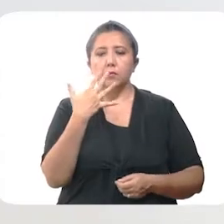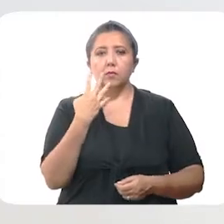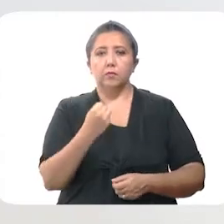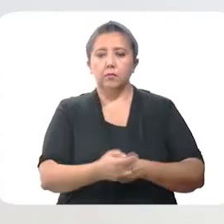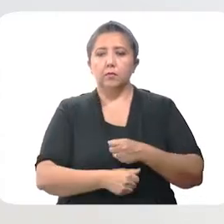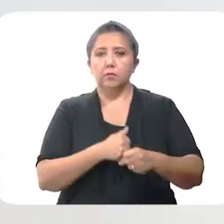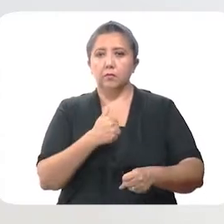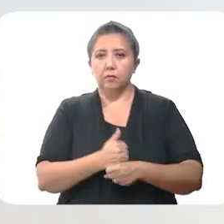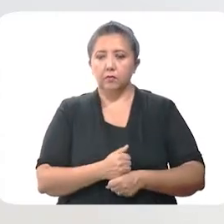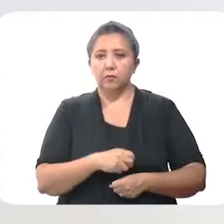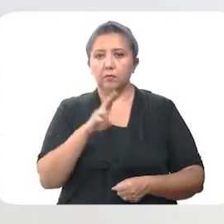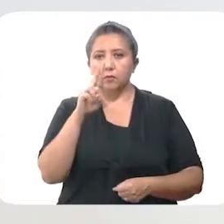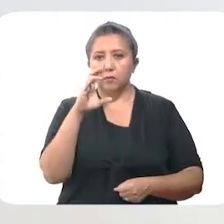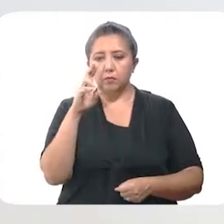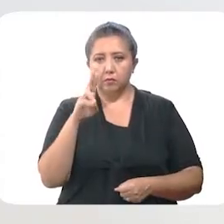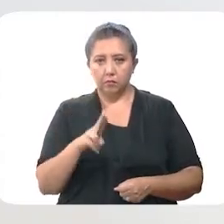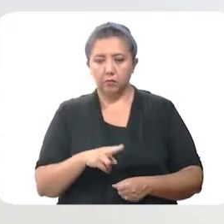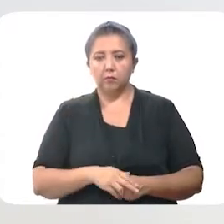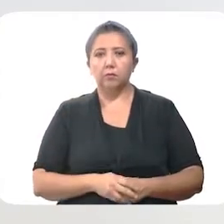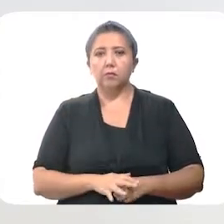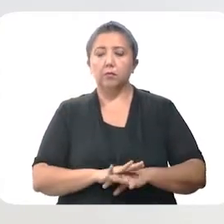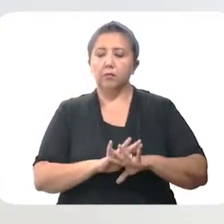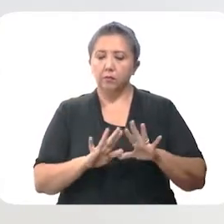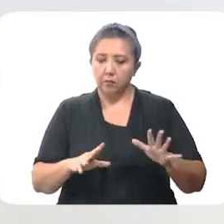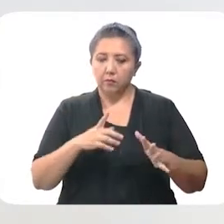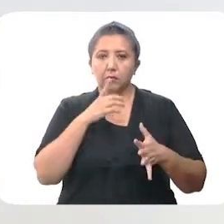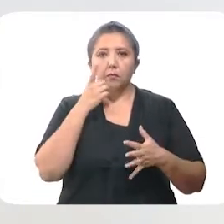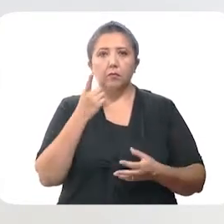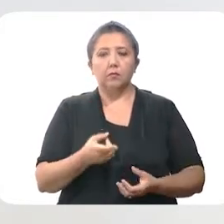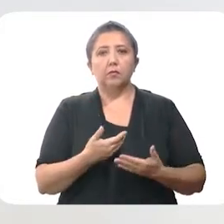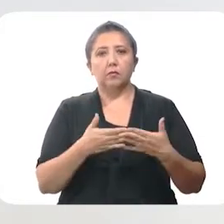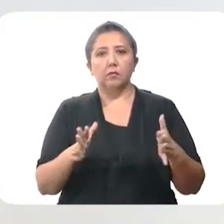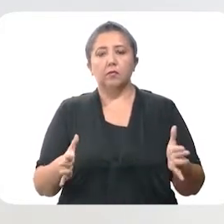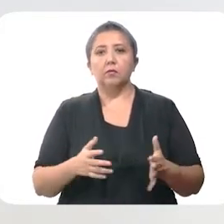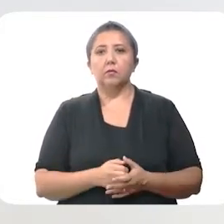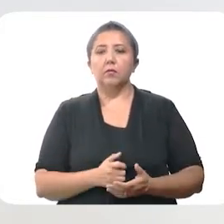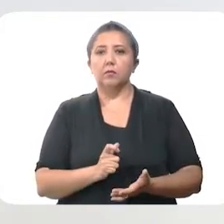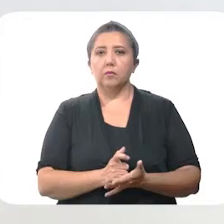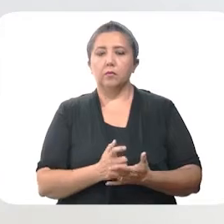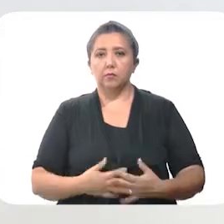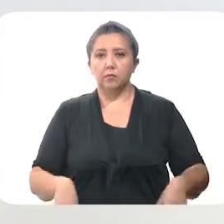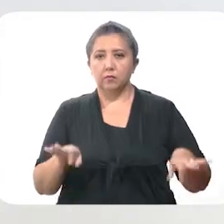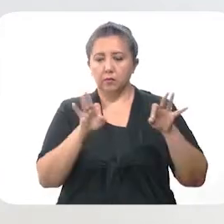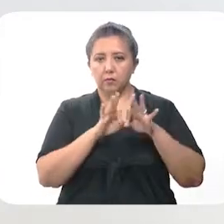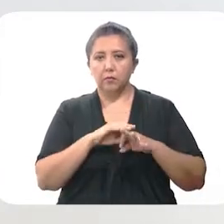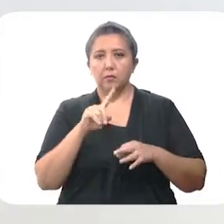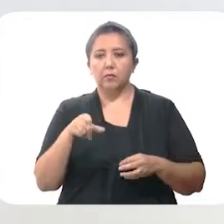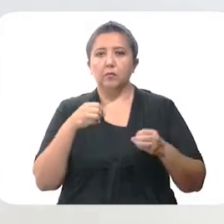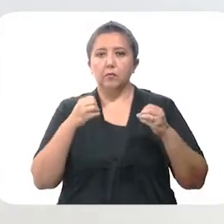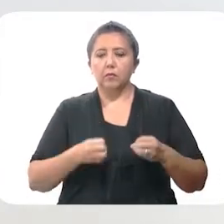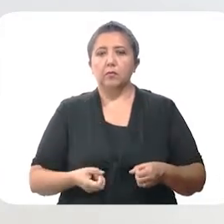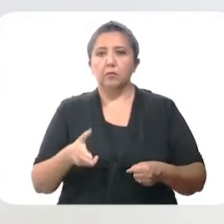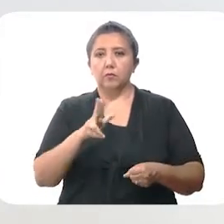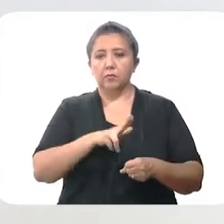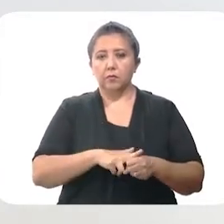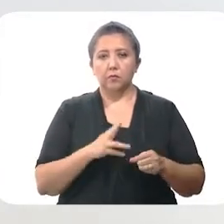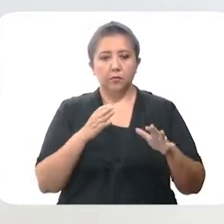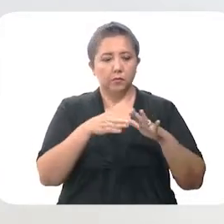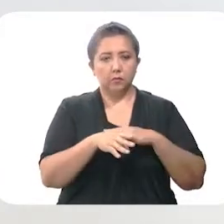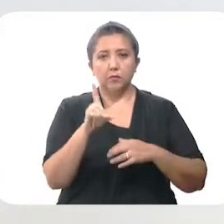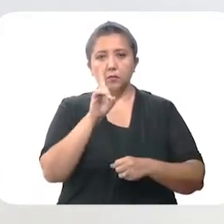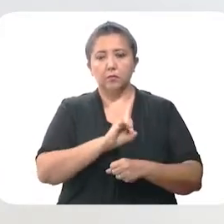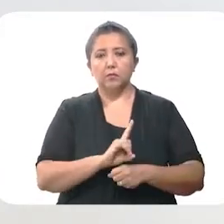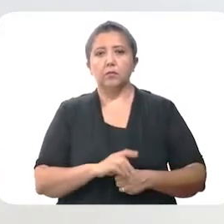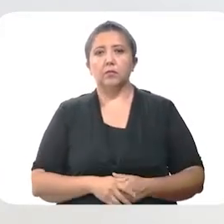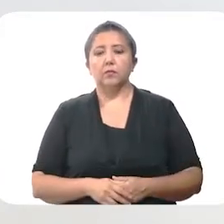50 a 59 años en Ucú. Como se ha señalado, en la reapertura económica, los datos más importantes son la ocupación